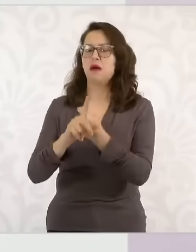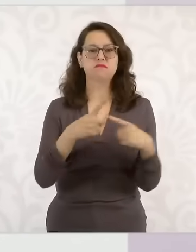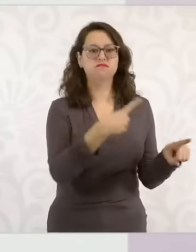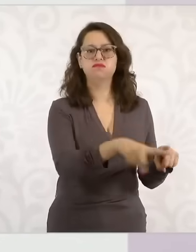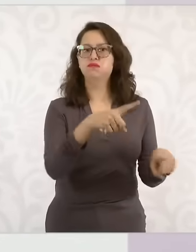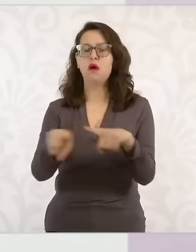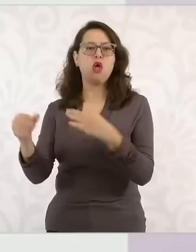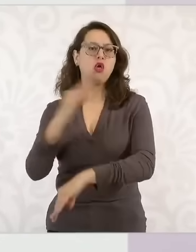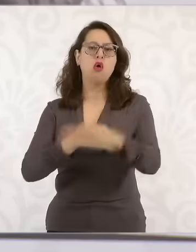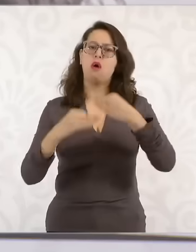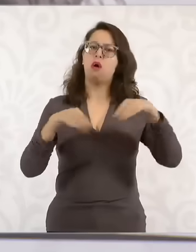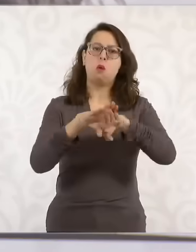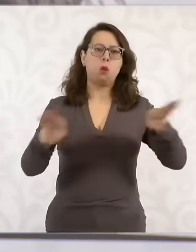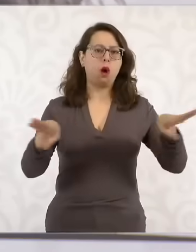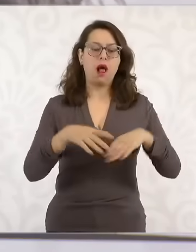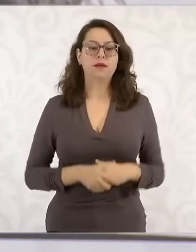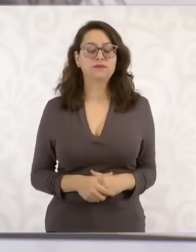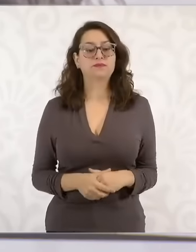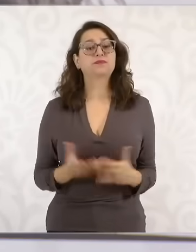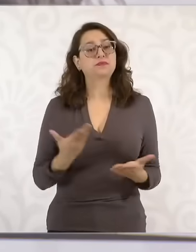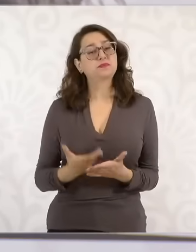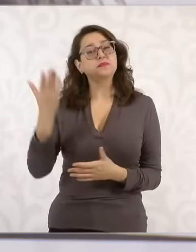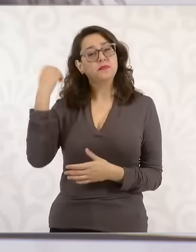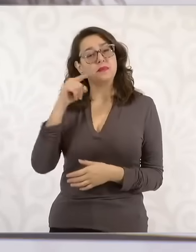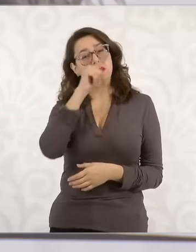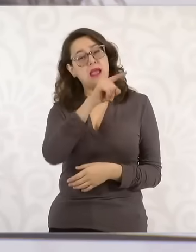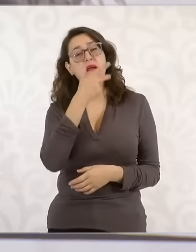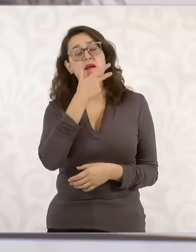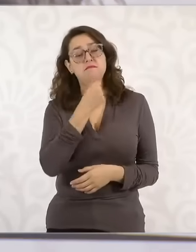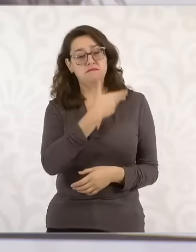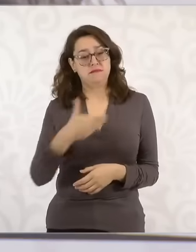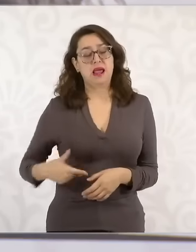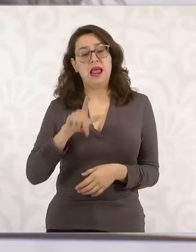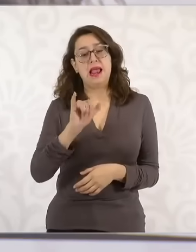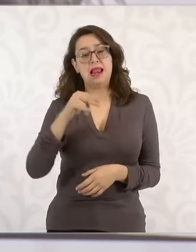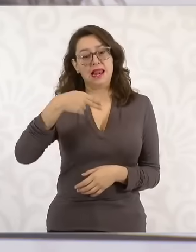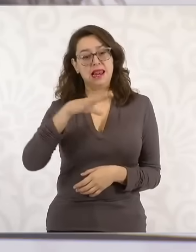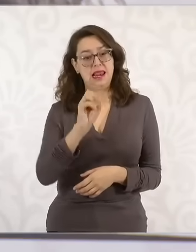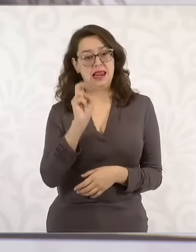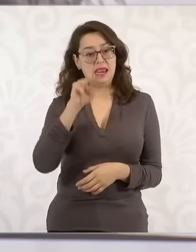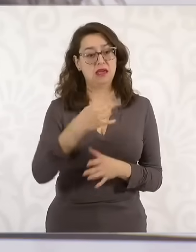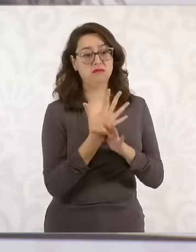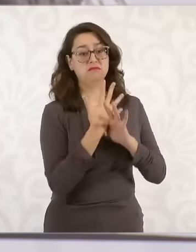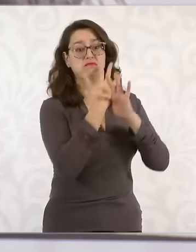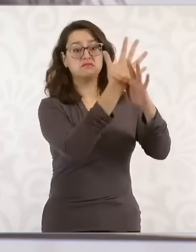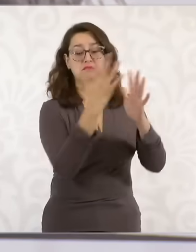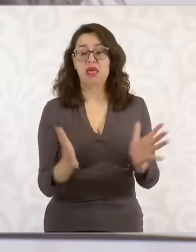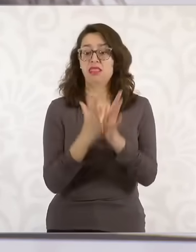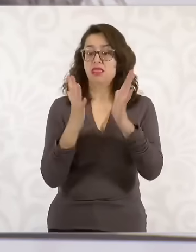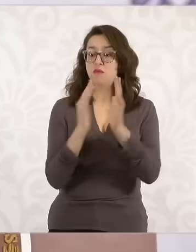lo conforman. Lincoln definió la democracia como el gobierno del pueblo, por el pueblo y para el